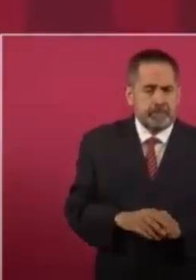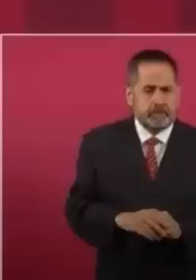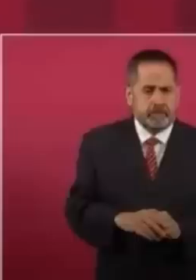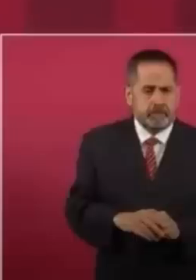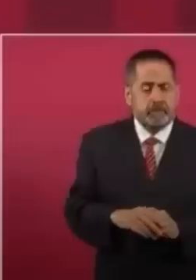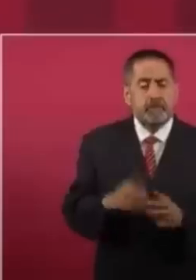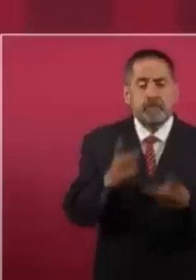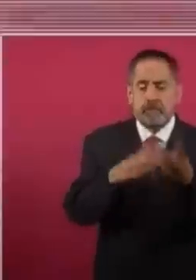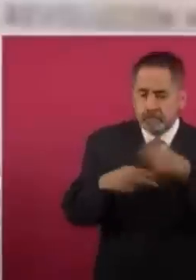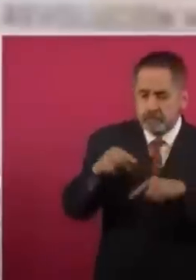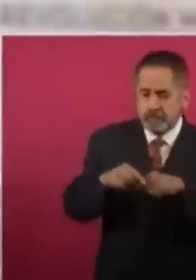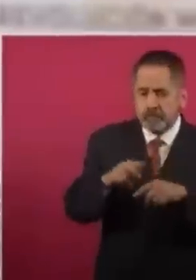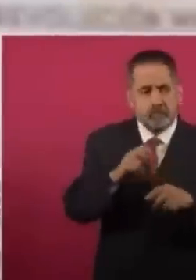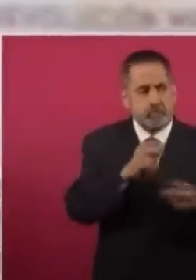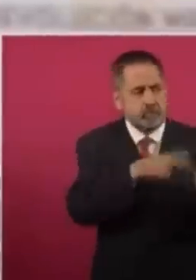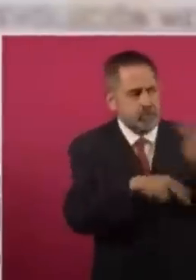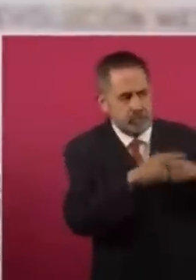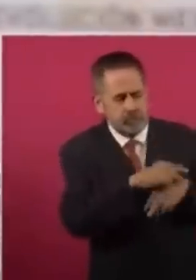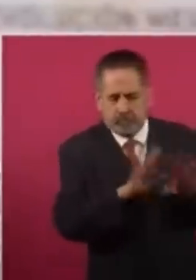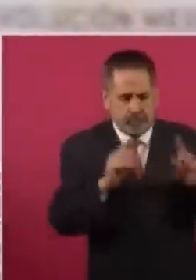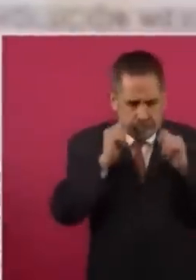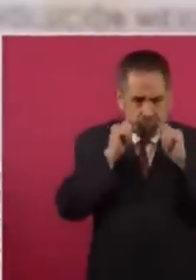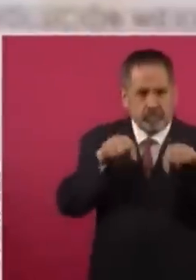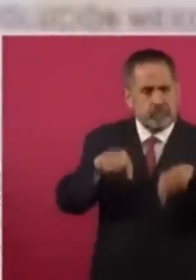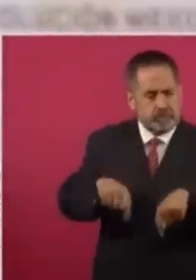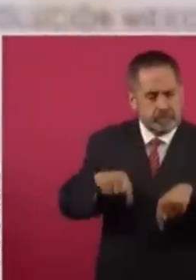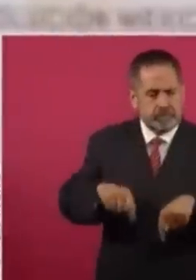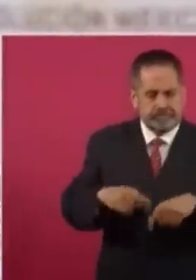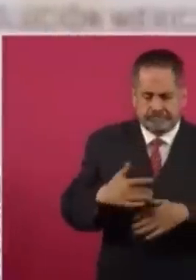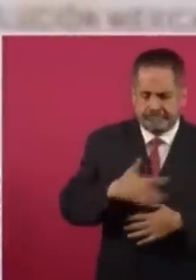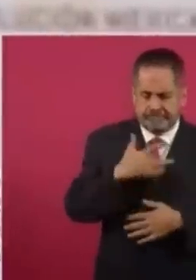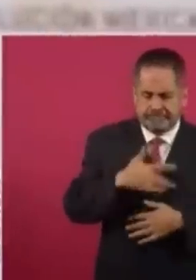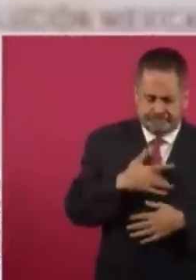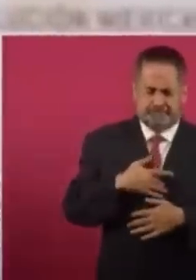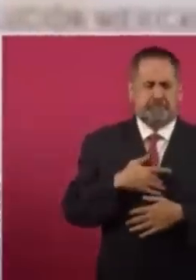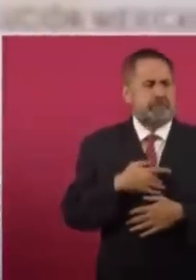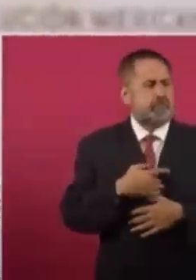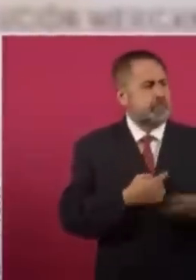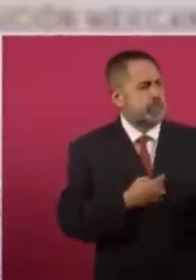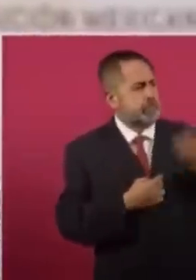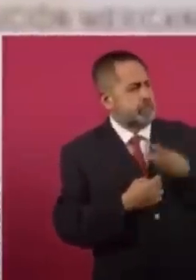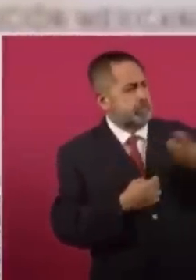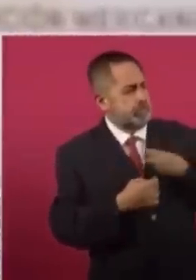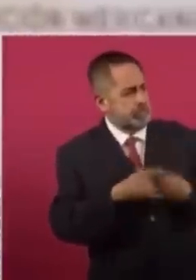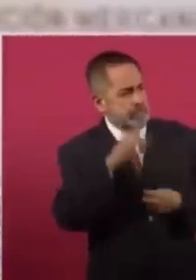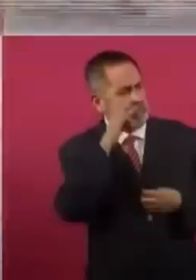de los que vienen y de los que no vienen, se sienta ofendido,